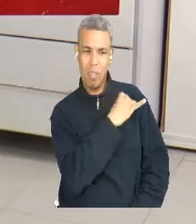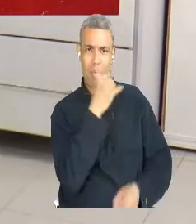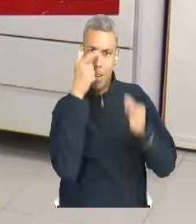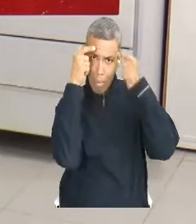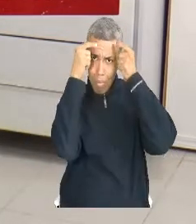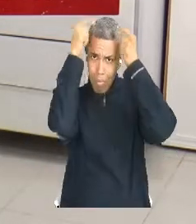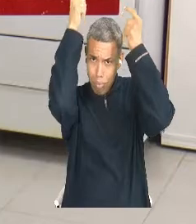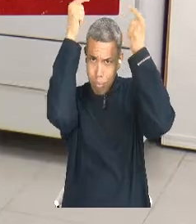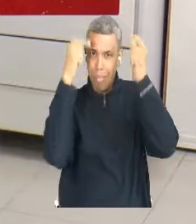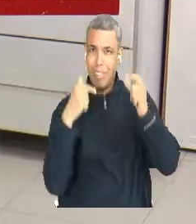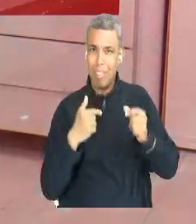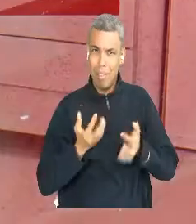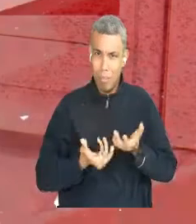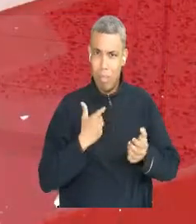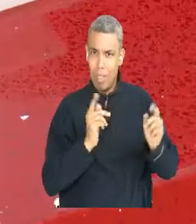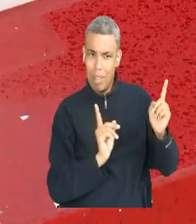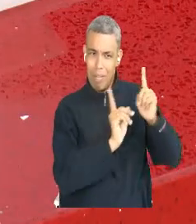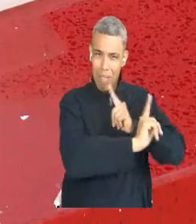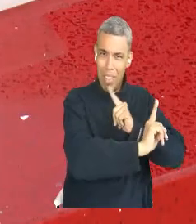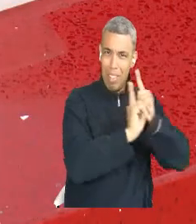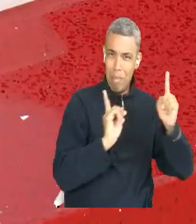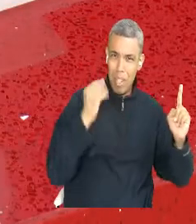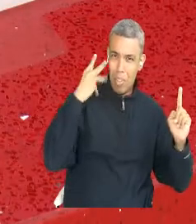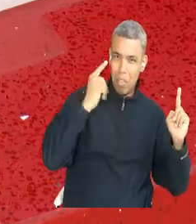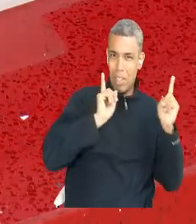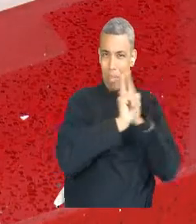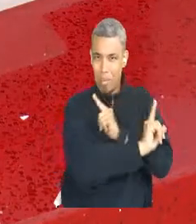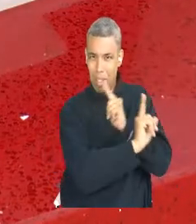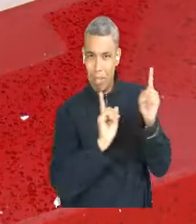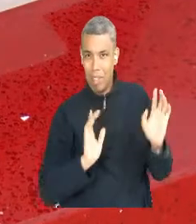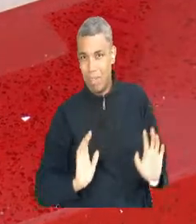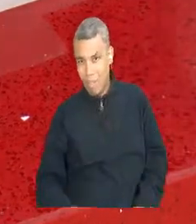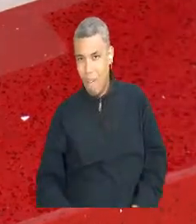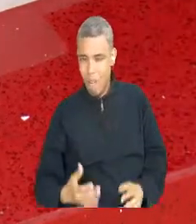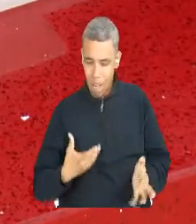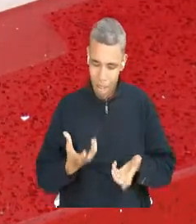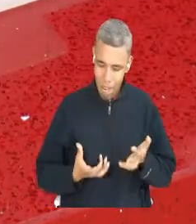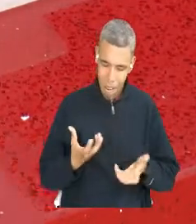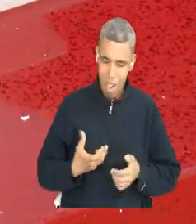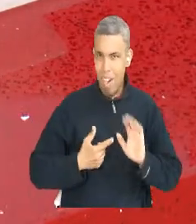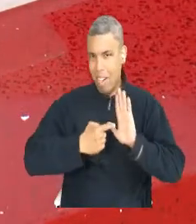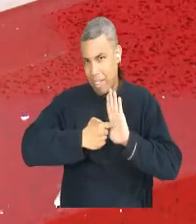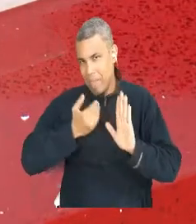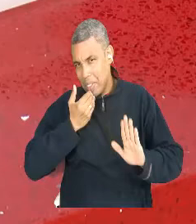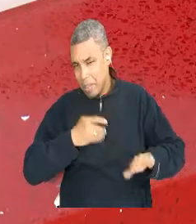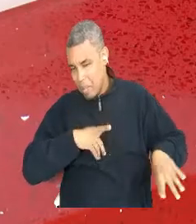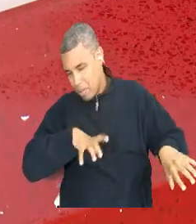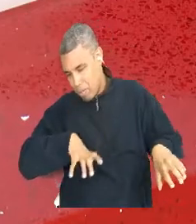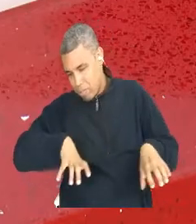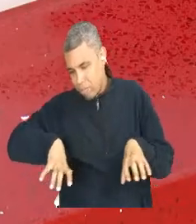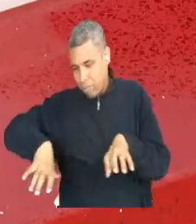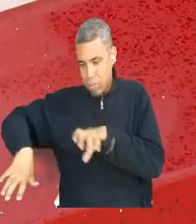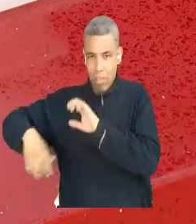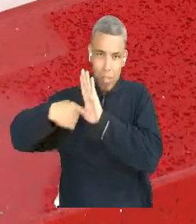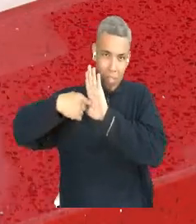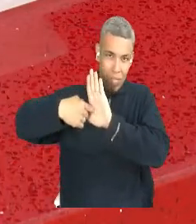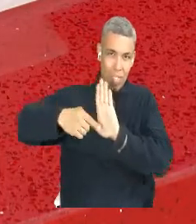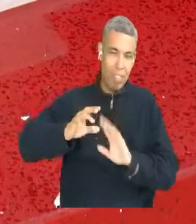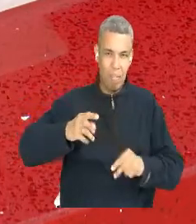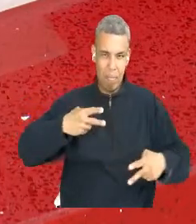presentar, sabemos es cocinar. Cocinar, sí, bueno. Nos repartimos la fruta, sí. Tú vas a picar y yo pico acá y vamos okay. a